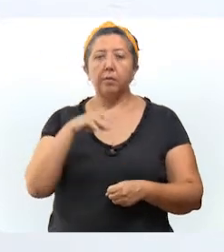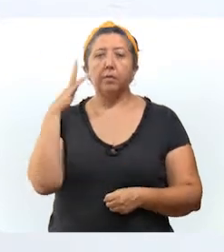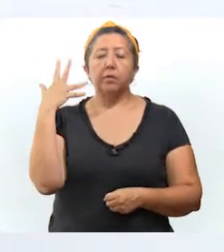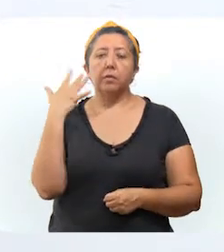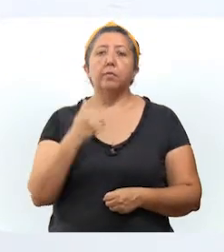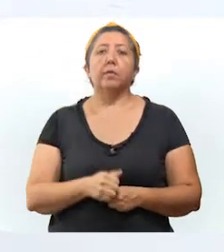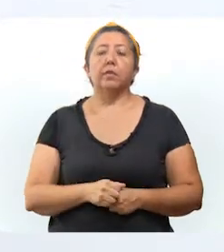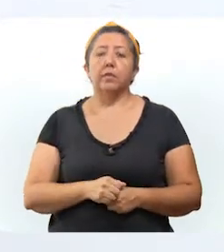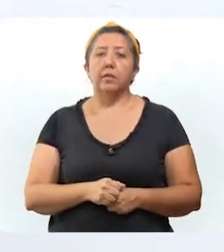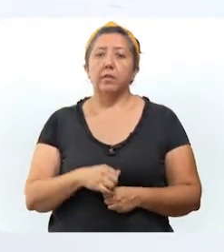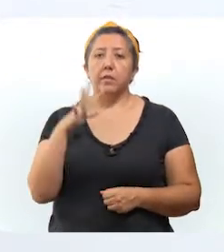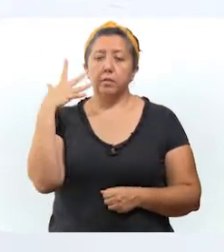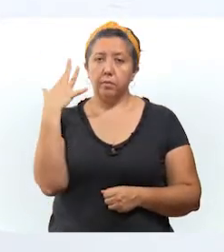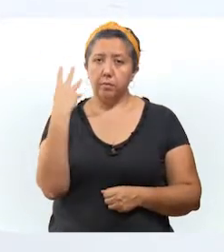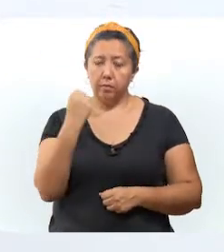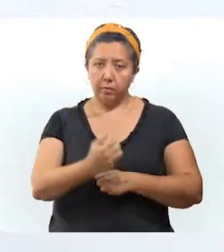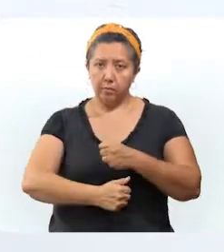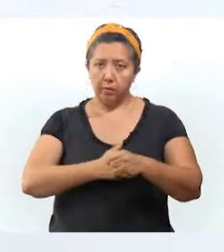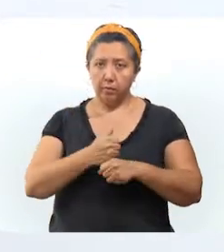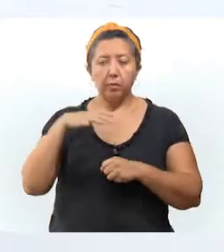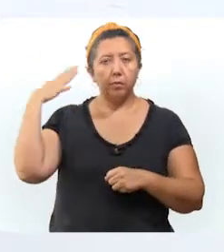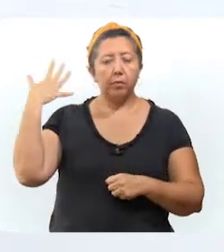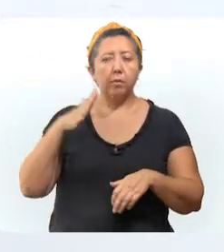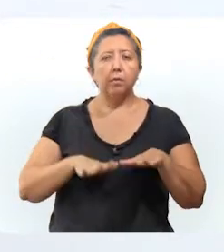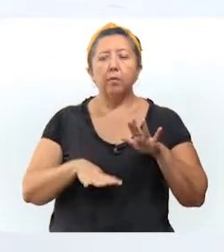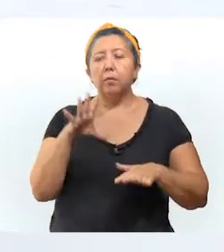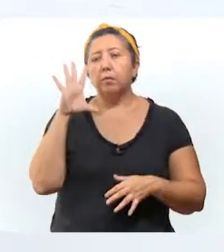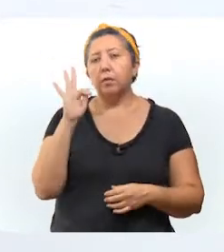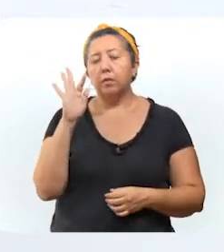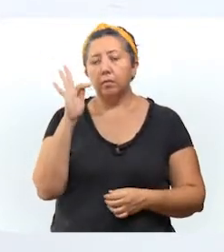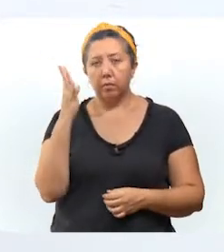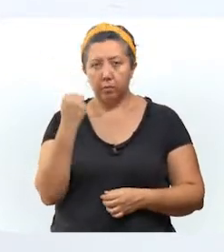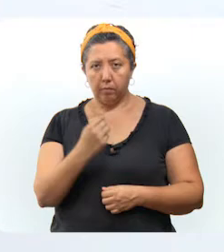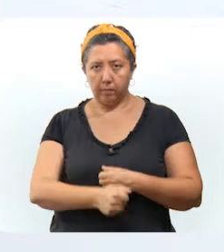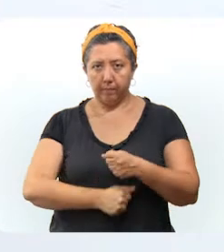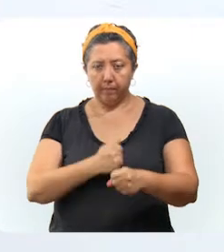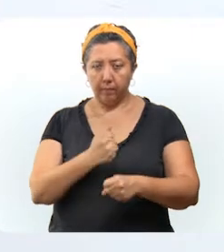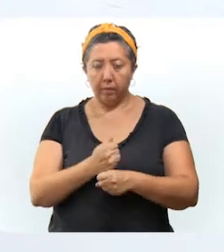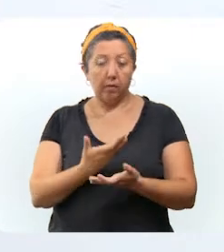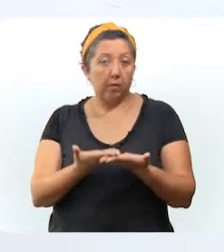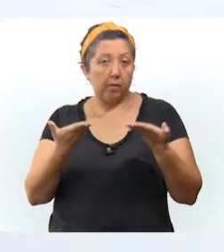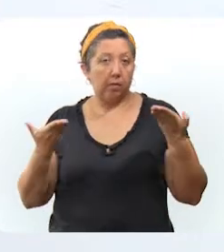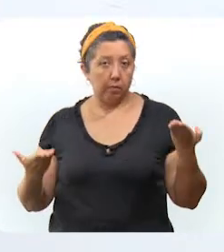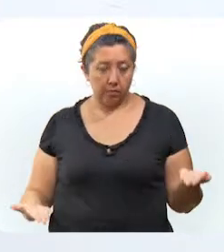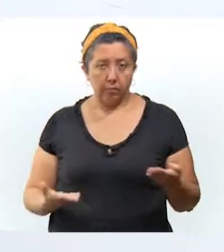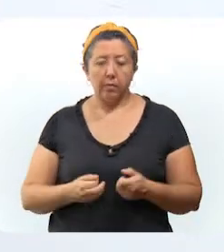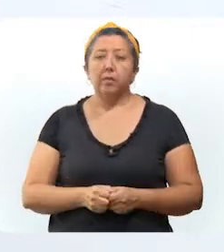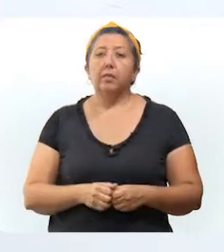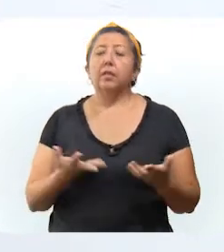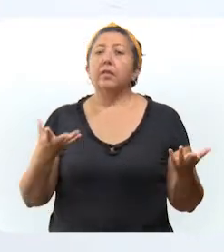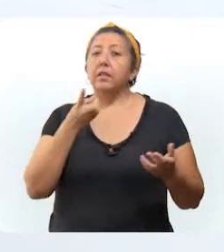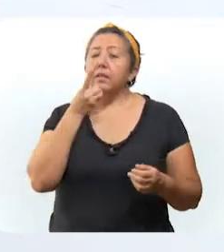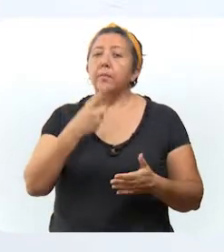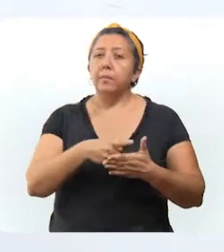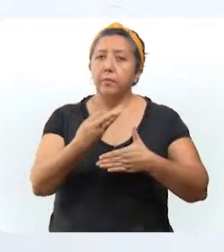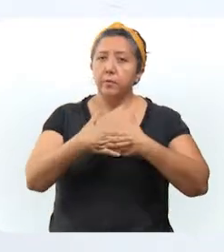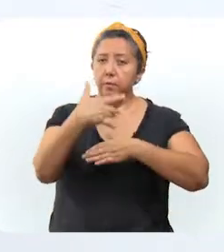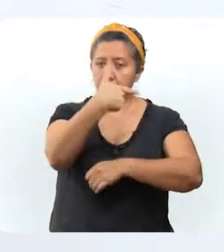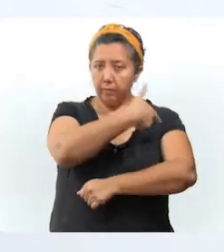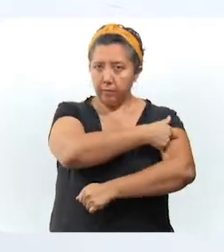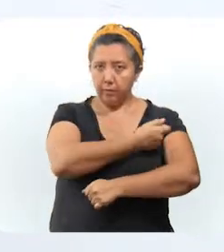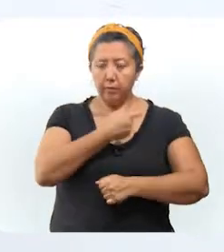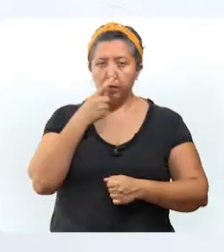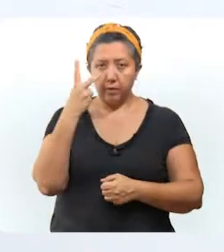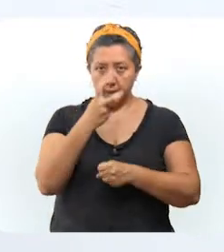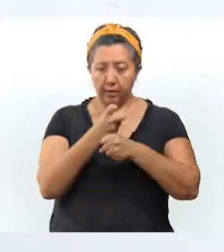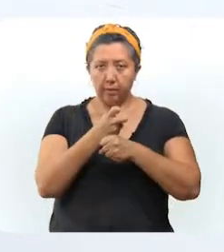de 50 a 59 años, adultos entre 40 y 49 años. Actualmente se está llevando a cabo el proceso de vacunación